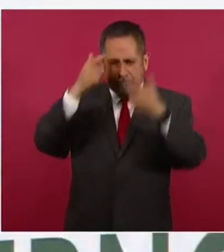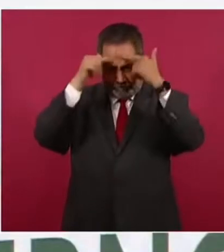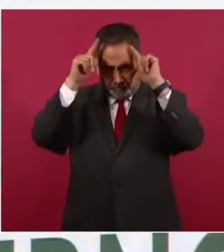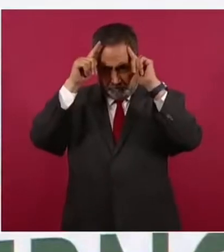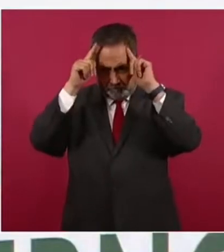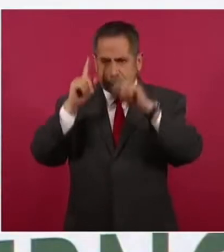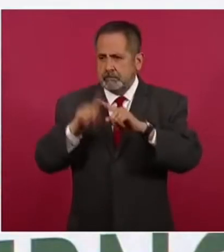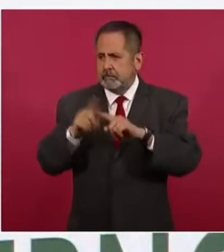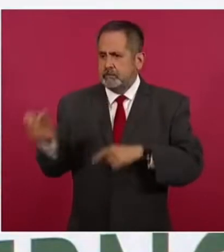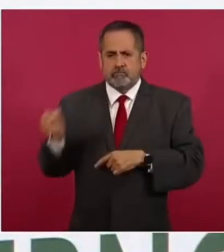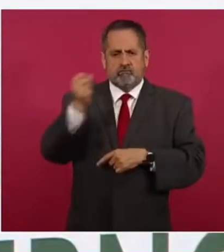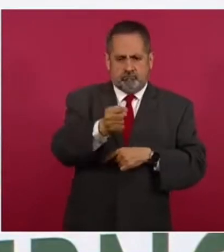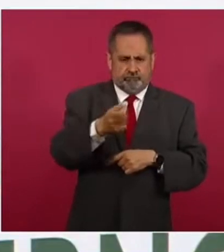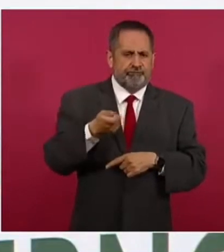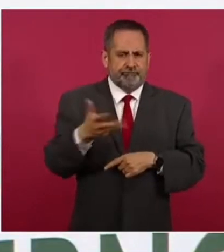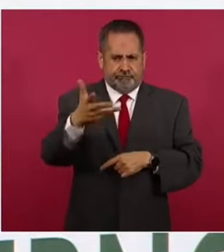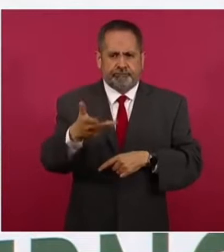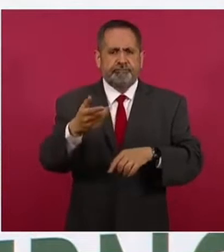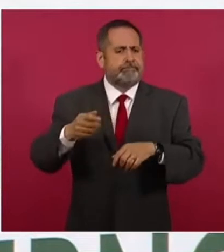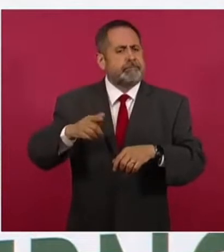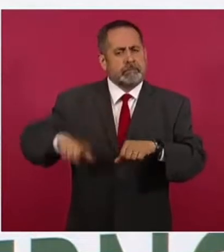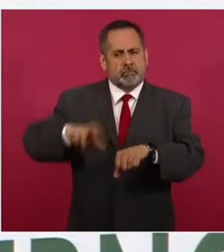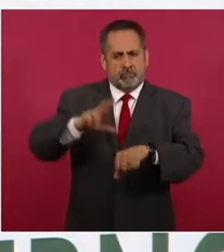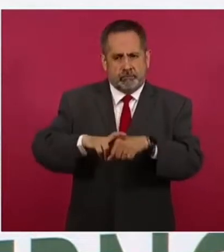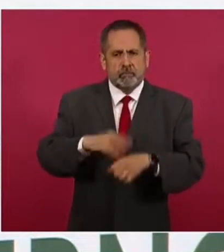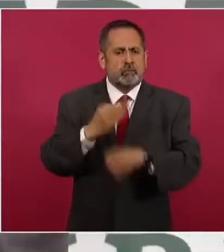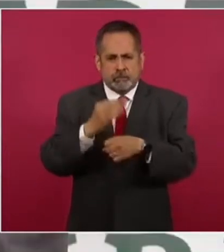Ya se están adquiriendo 2